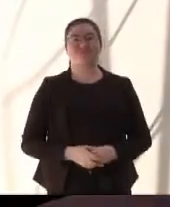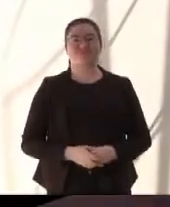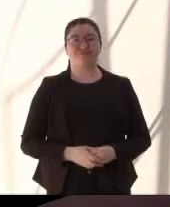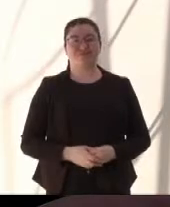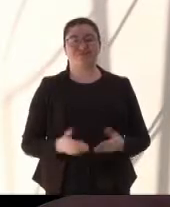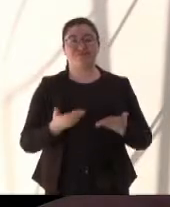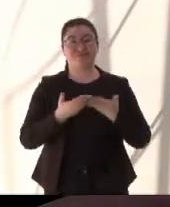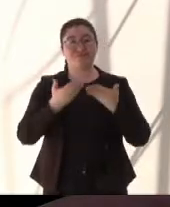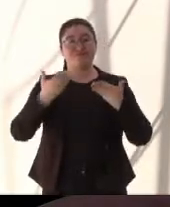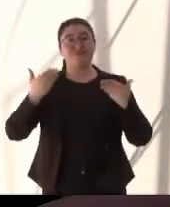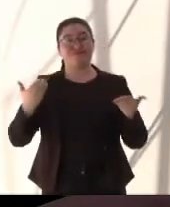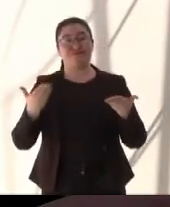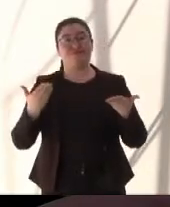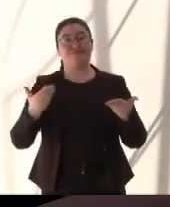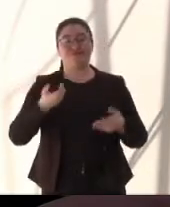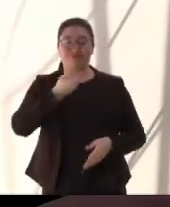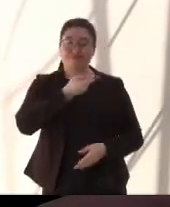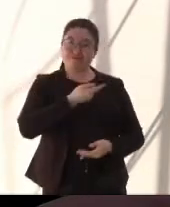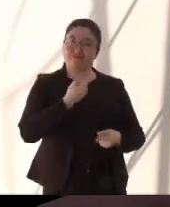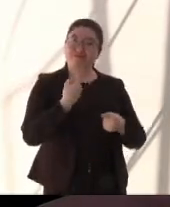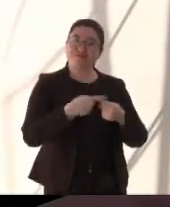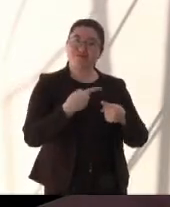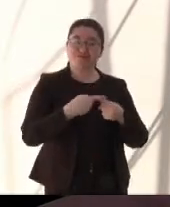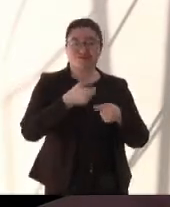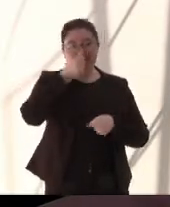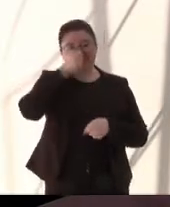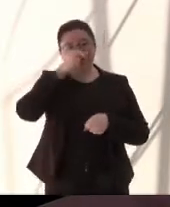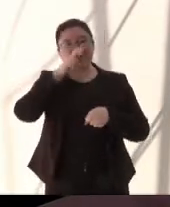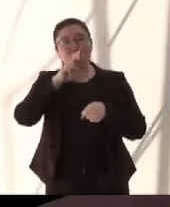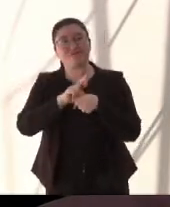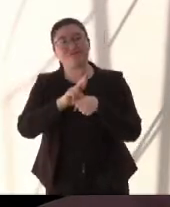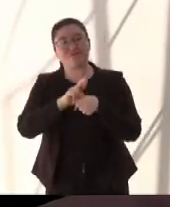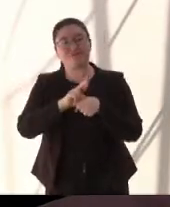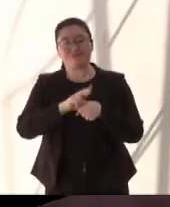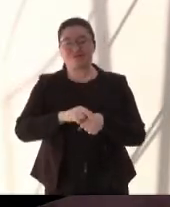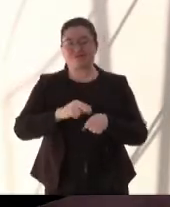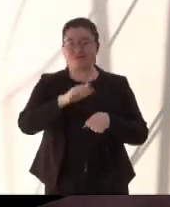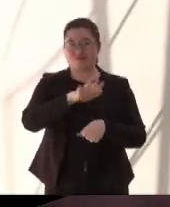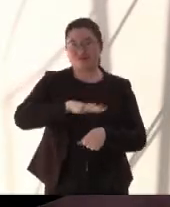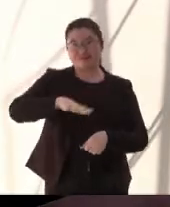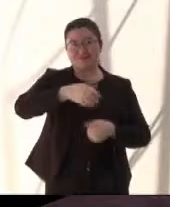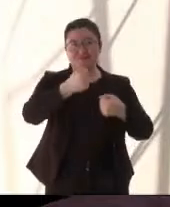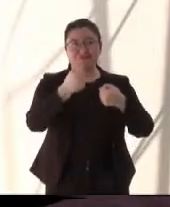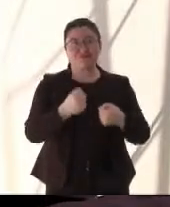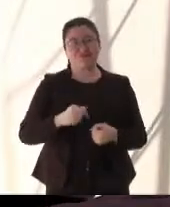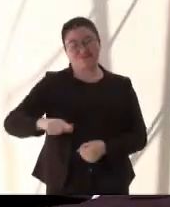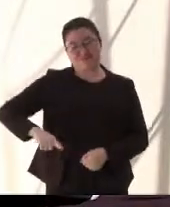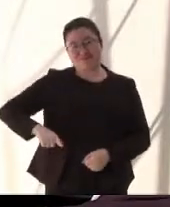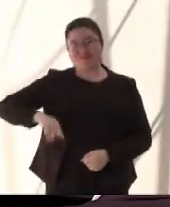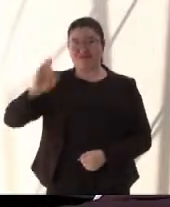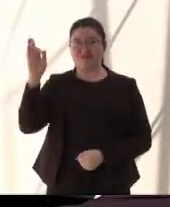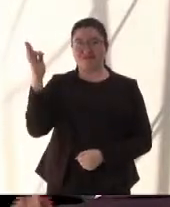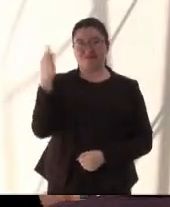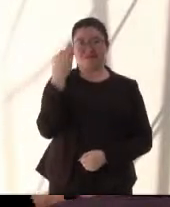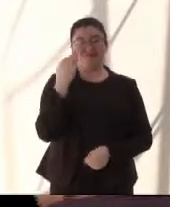Recibamos ahora el mensaje que nos aporta la Secretaria de Seguridad y Protección Ciudadana del Gobierno Federal,